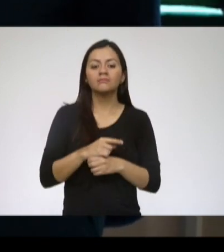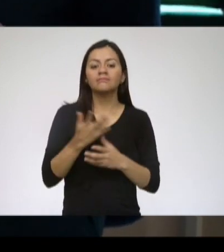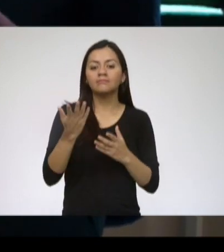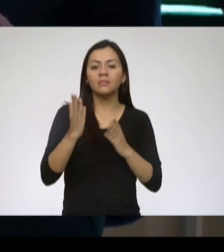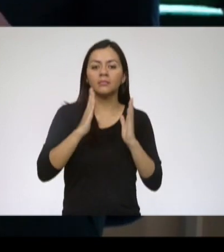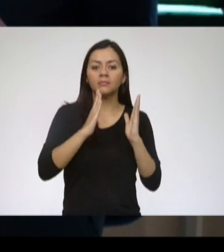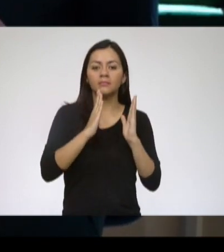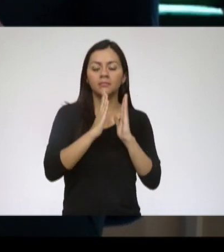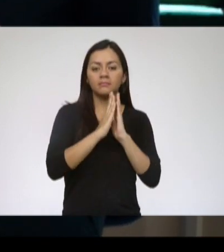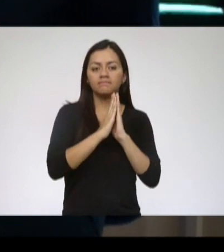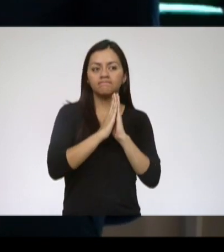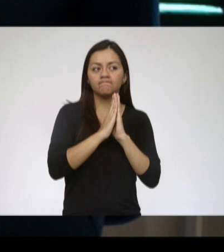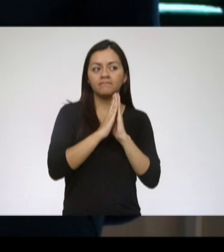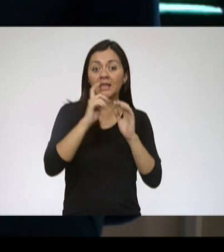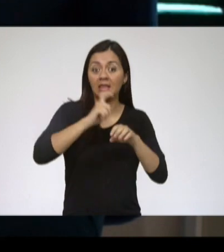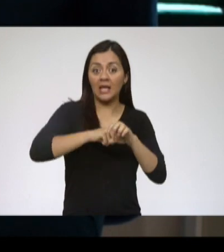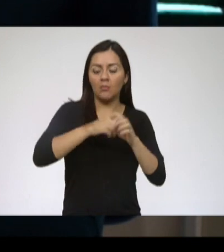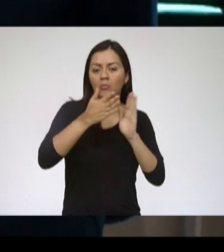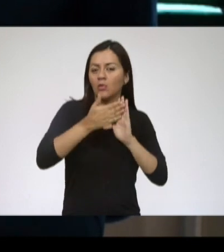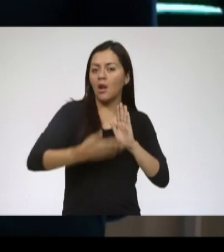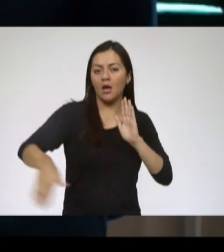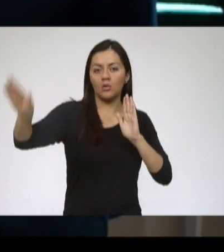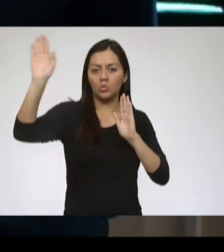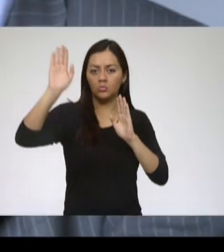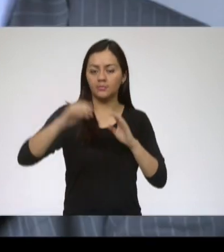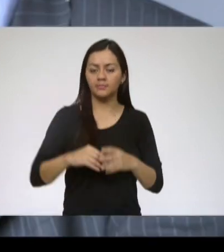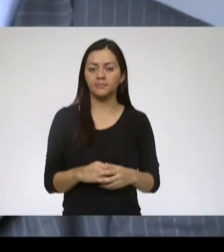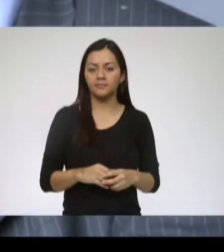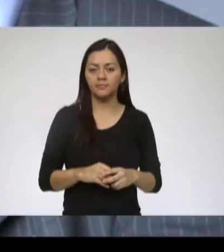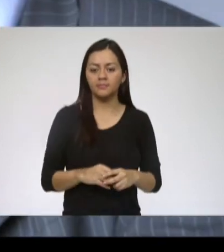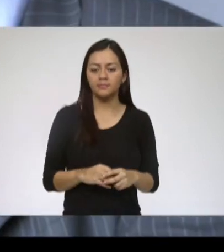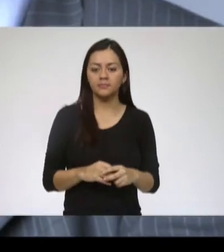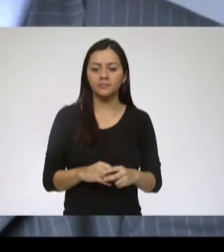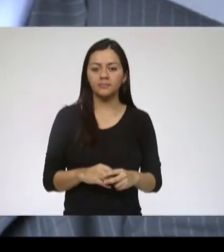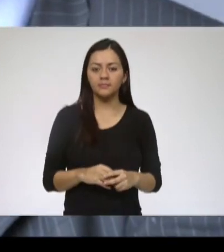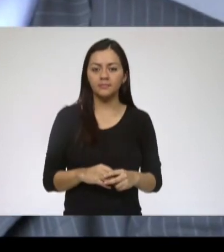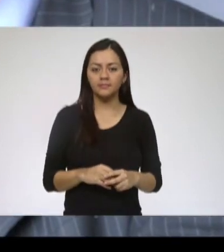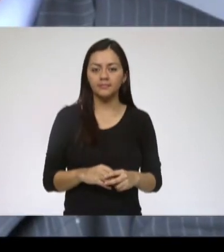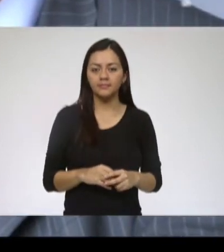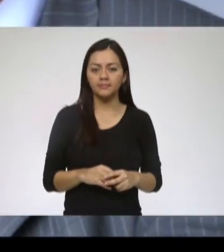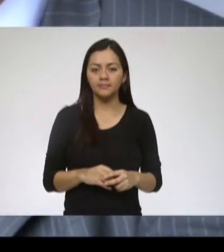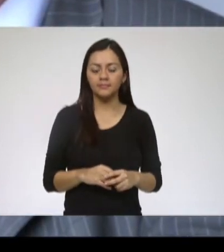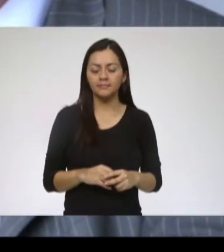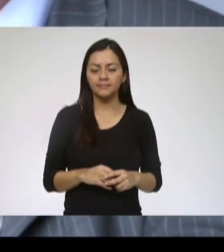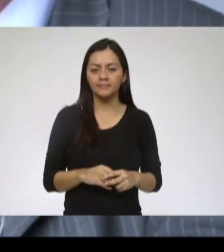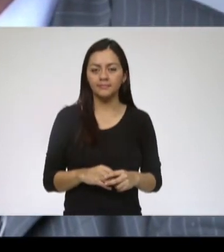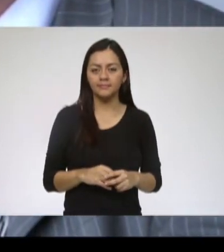periodos más o menos extensos de tiempo.